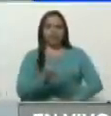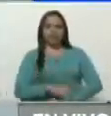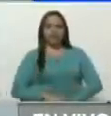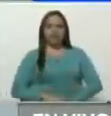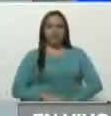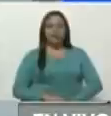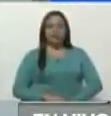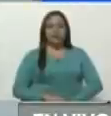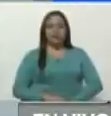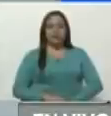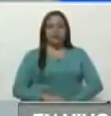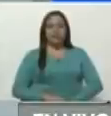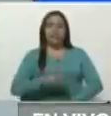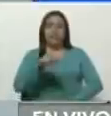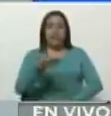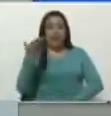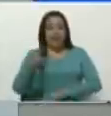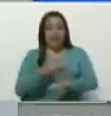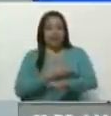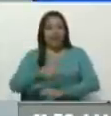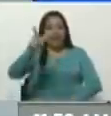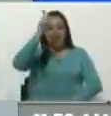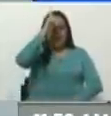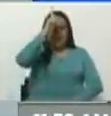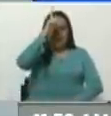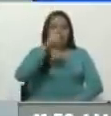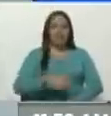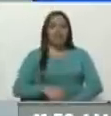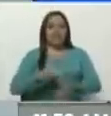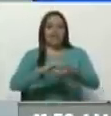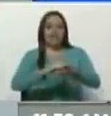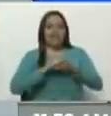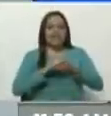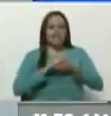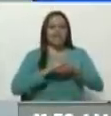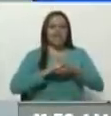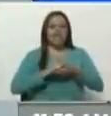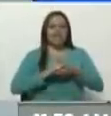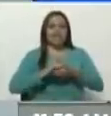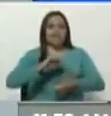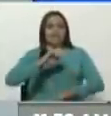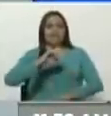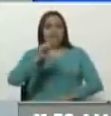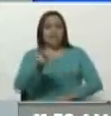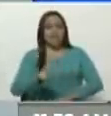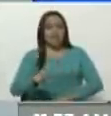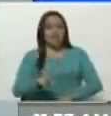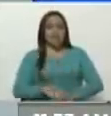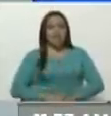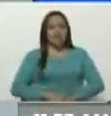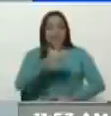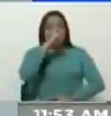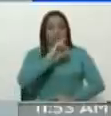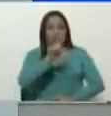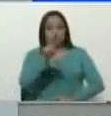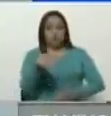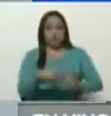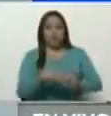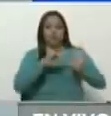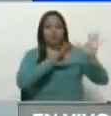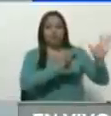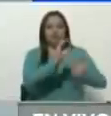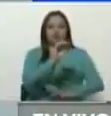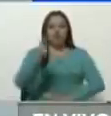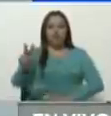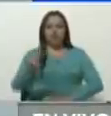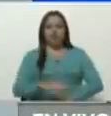Alemania, Inglaterra e Italia en 1902, Cipriano Castro sacó una proclama,